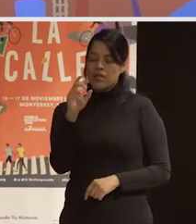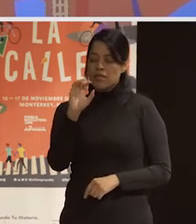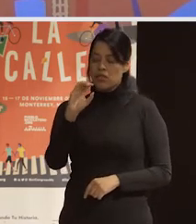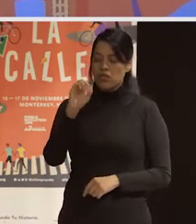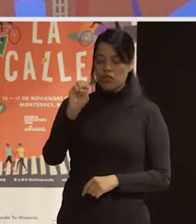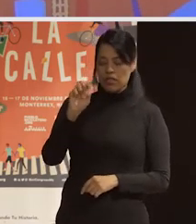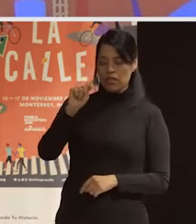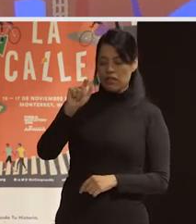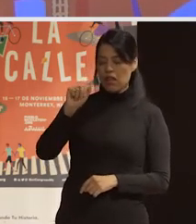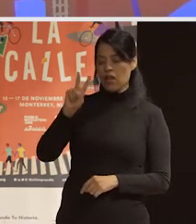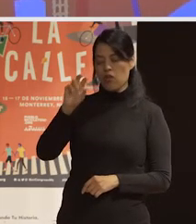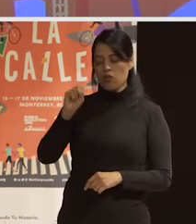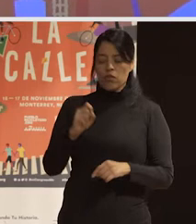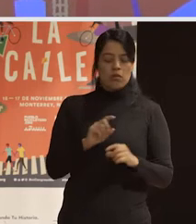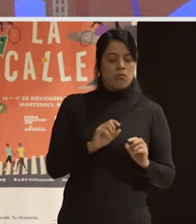obreros